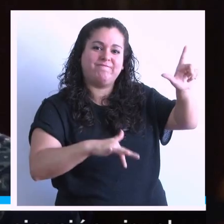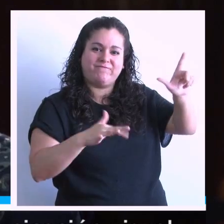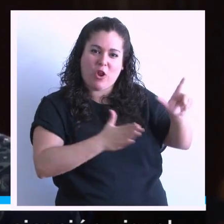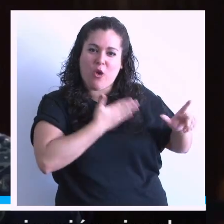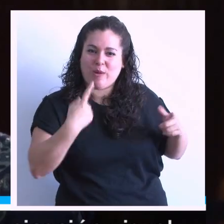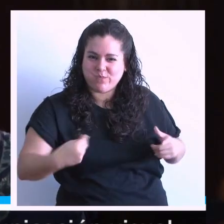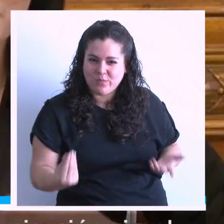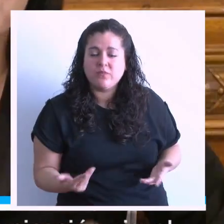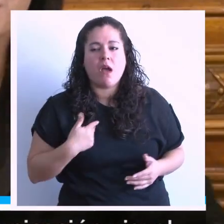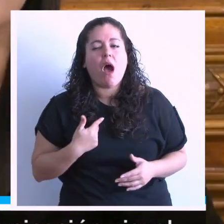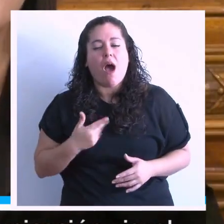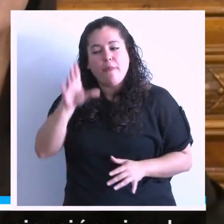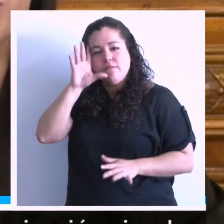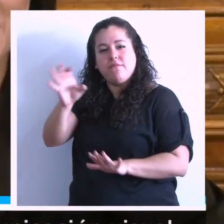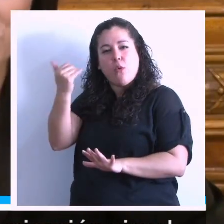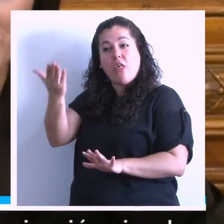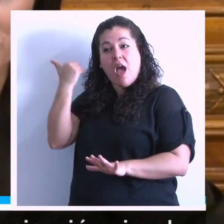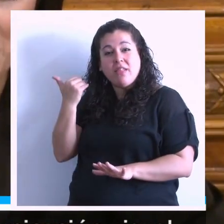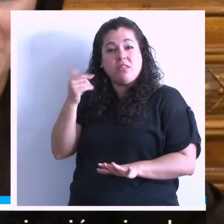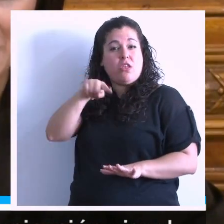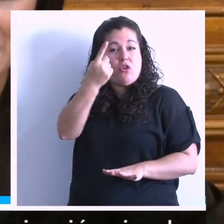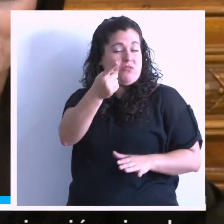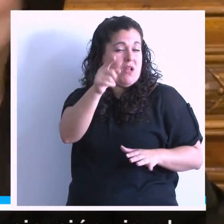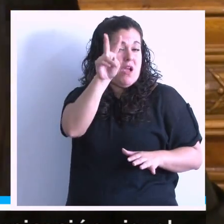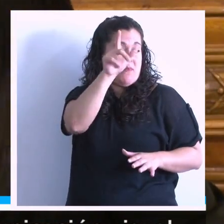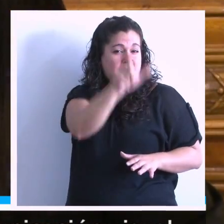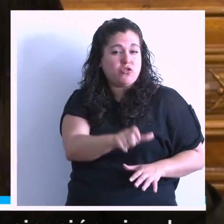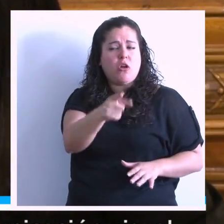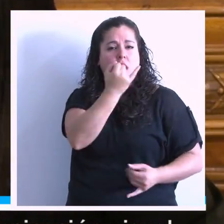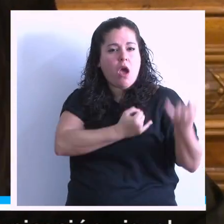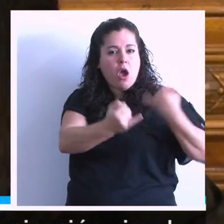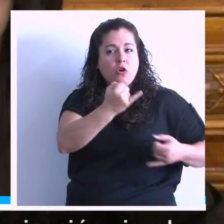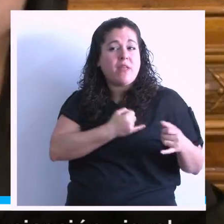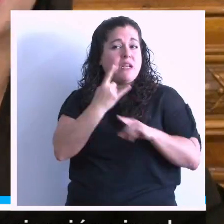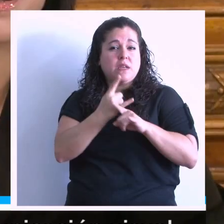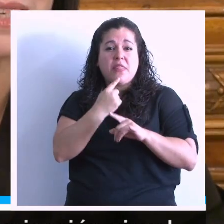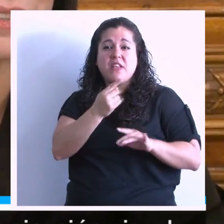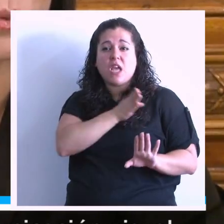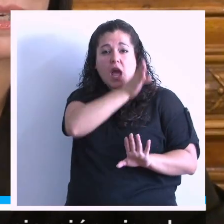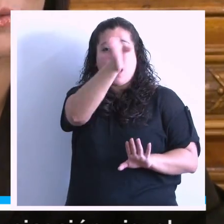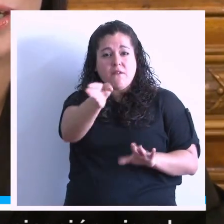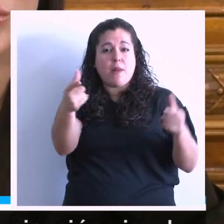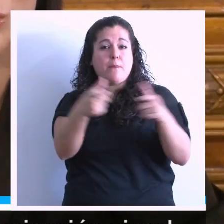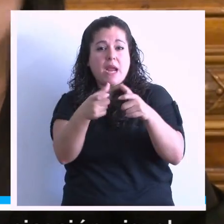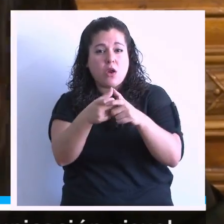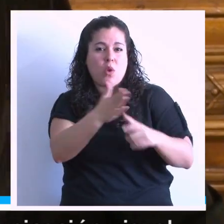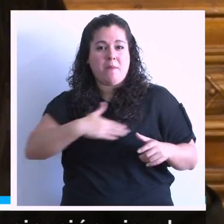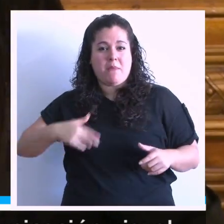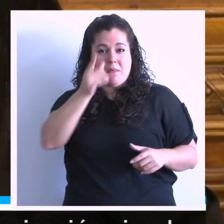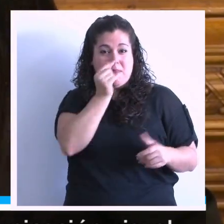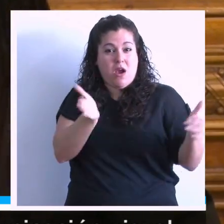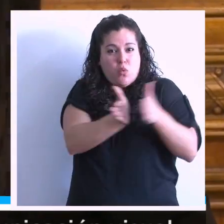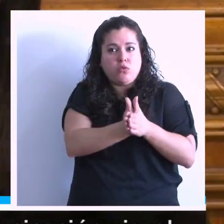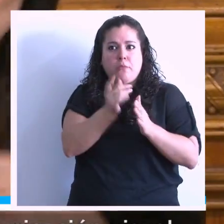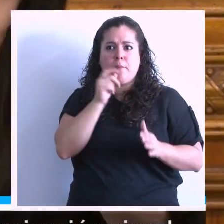pueda entender. Me hiciste acordar algo, una anécdota que contaba Mastroianni, porque decía que iba a ver sus películas con su madre y con